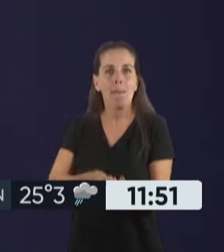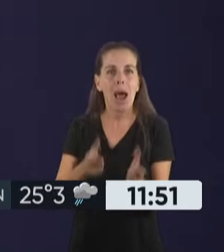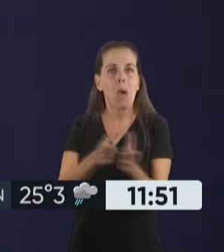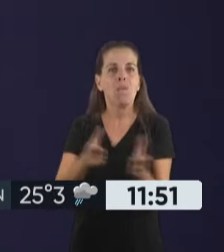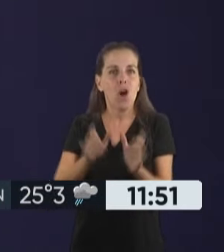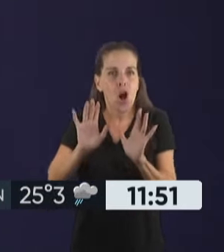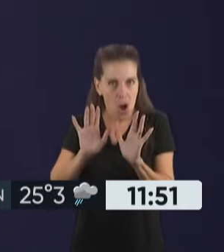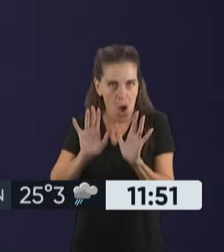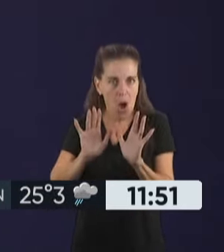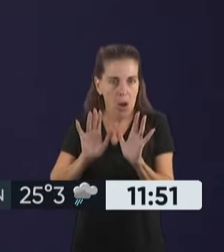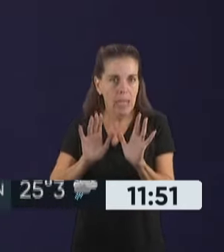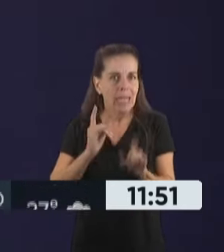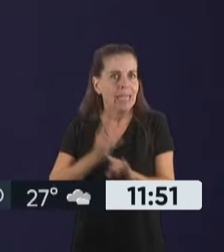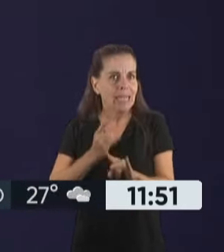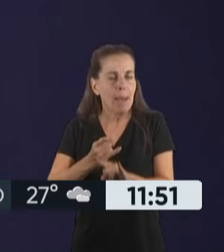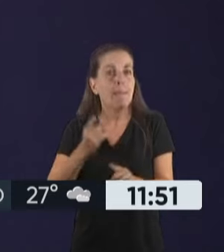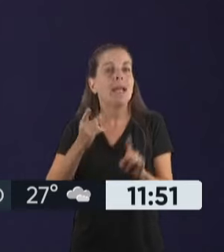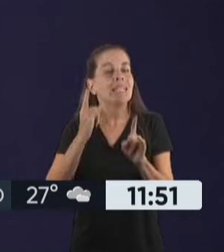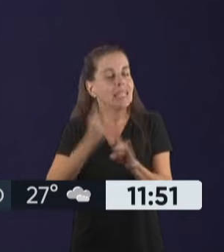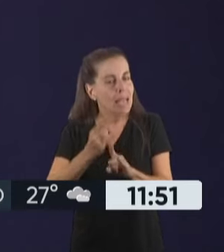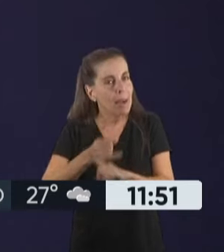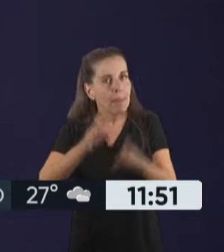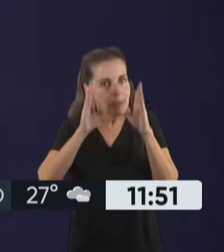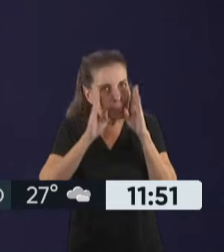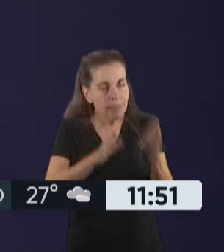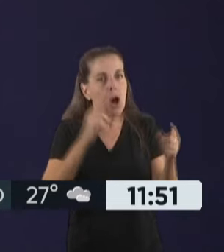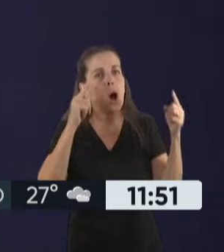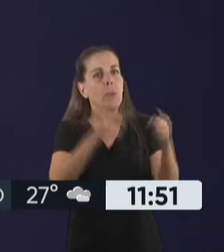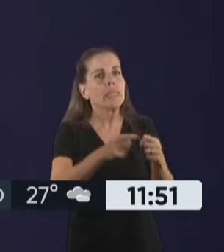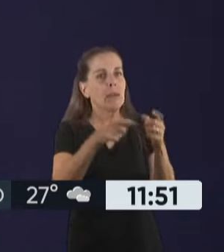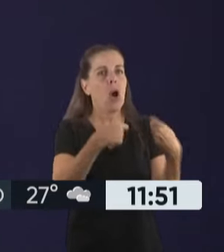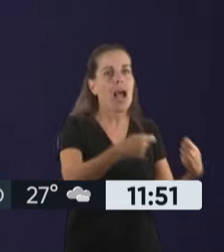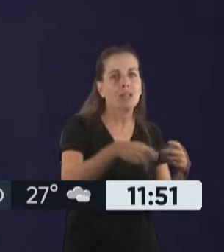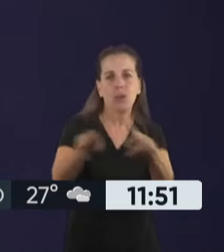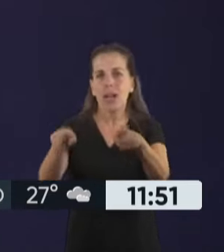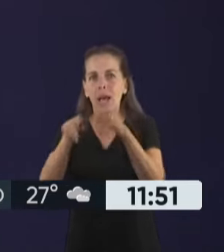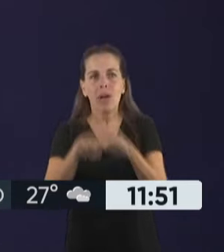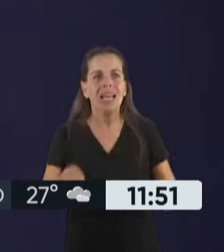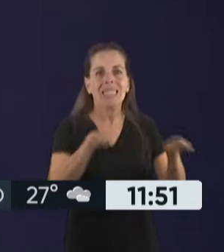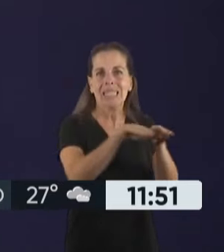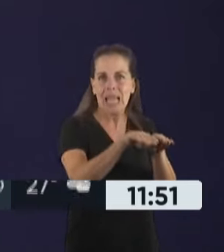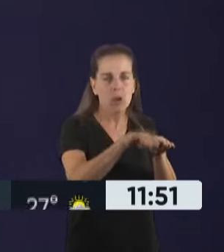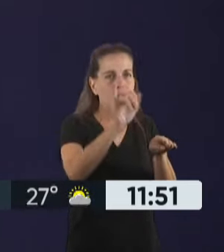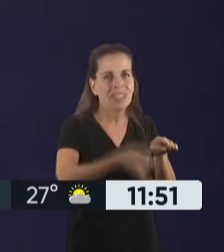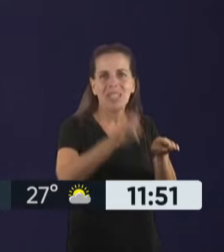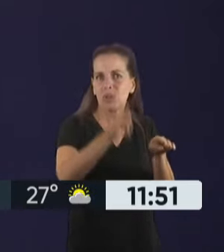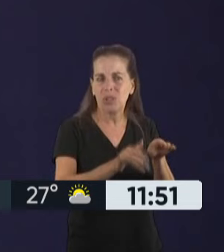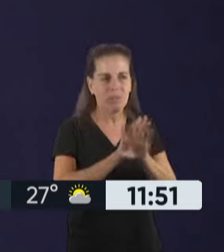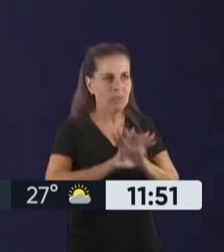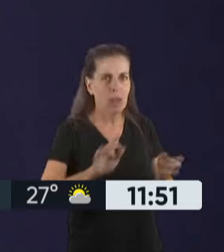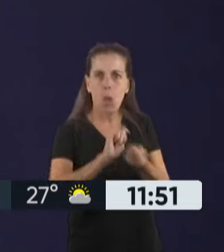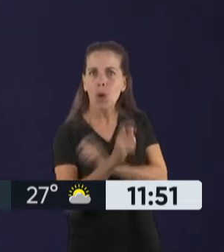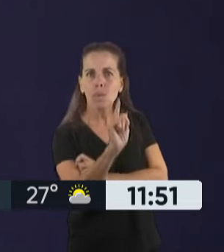dentro de la regla del déficit cero la regla de déficit cero es absolutamente innegociable esto tiene que